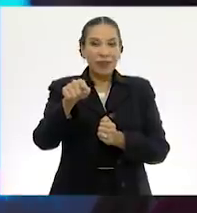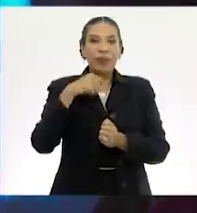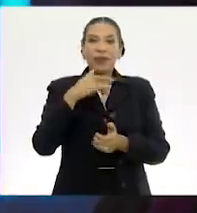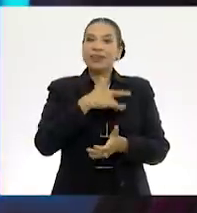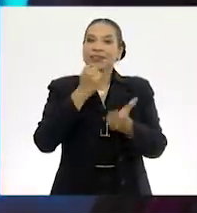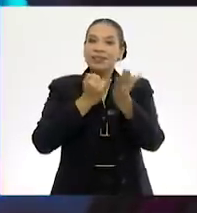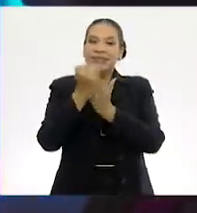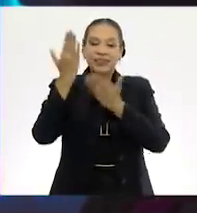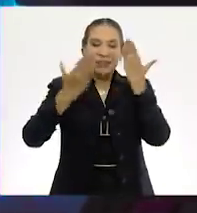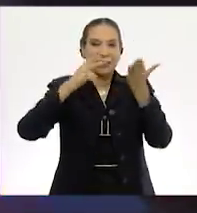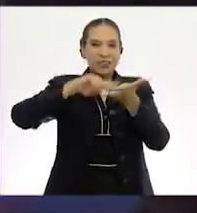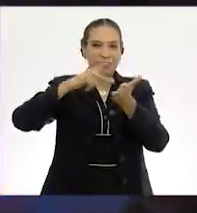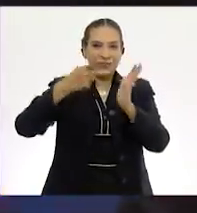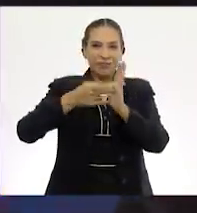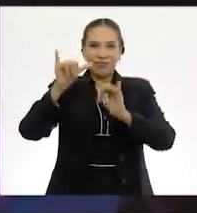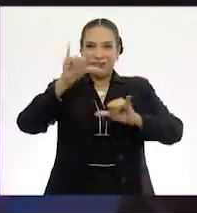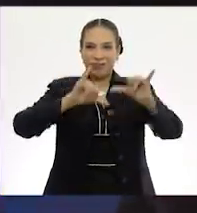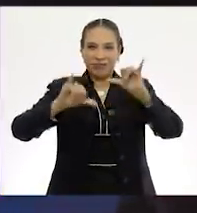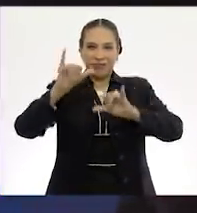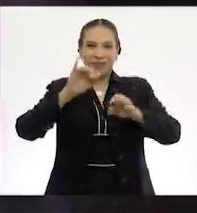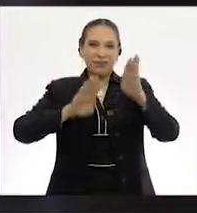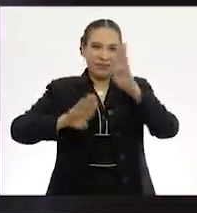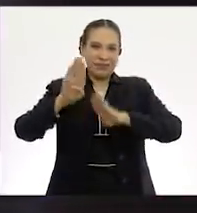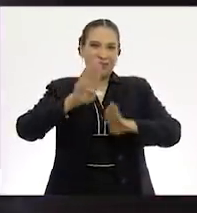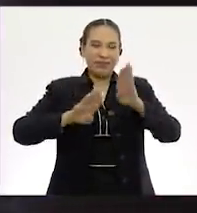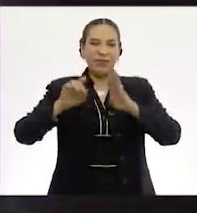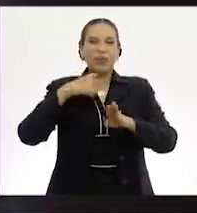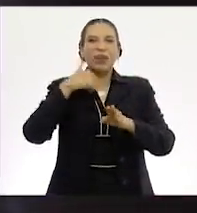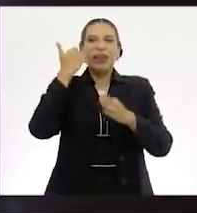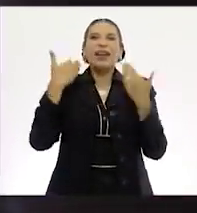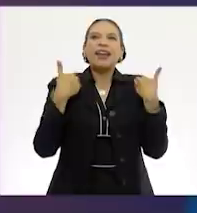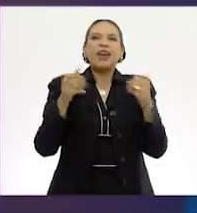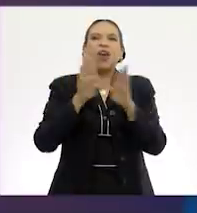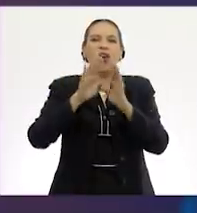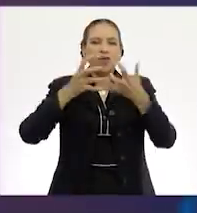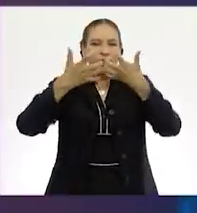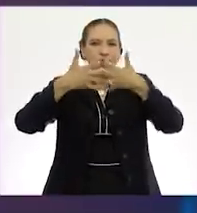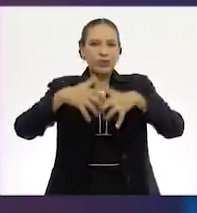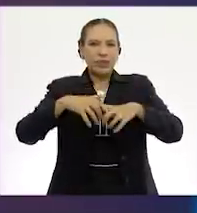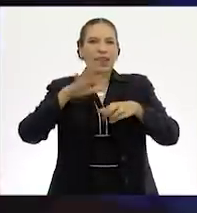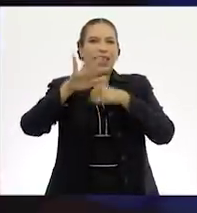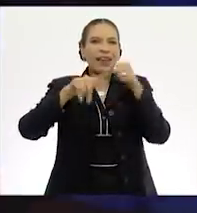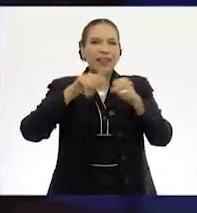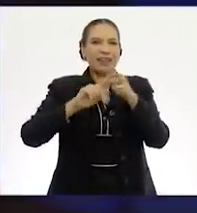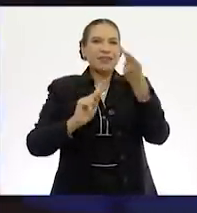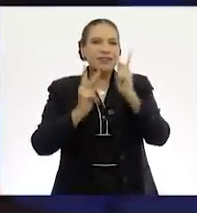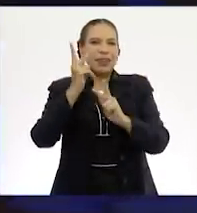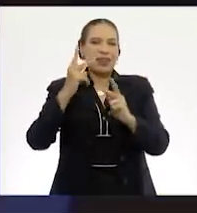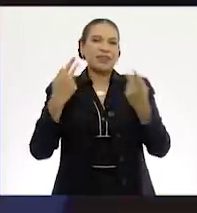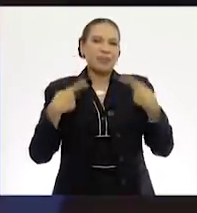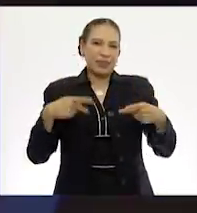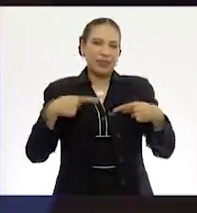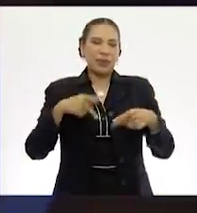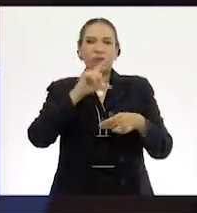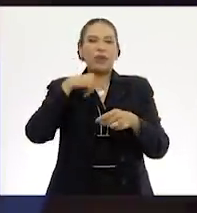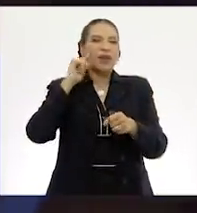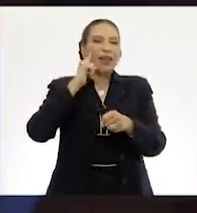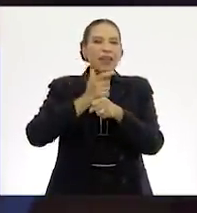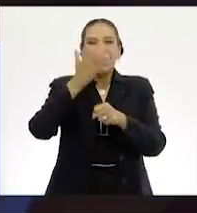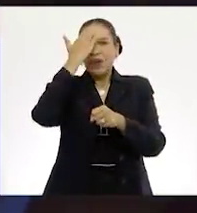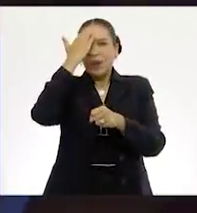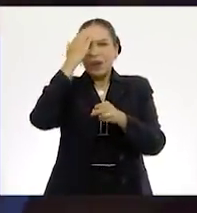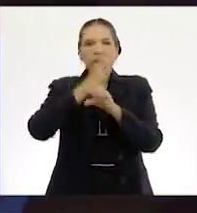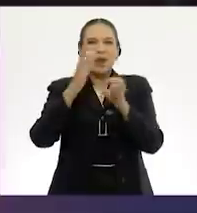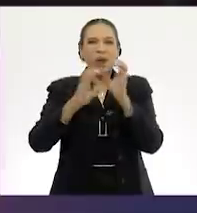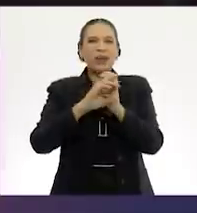Decidí estudiar ingeniería bioquímica porque me ayudó a entender cómo funcionaban los seres vivos, pero también empezó mi camino para descubrir soluciones